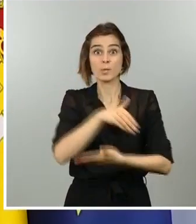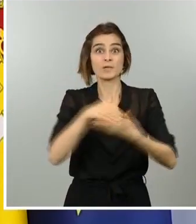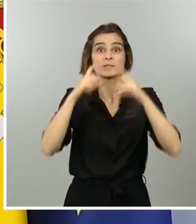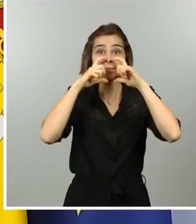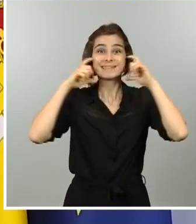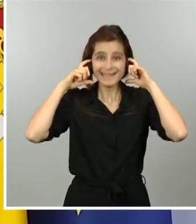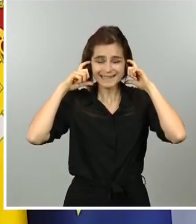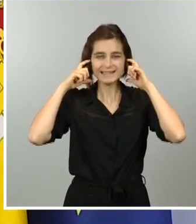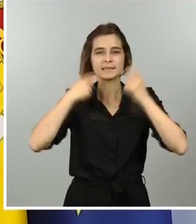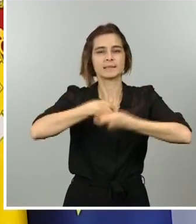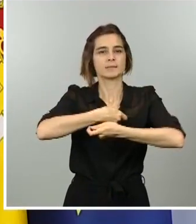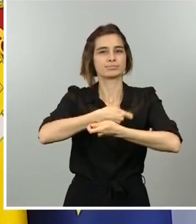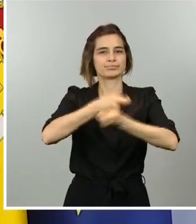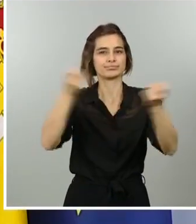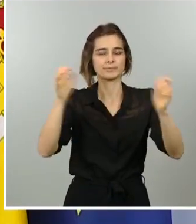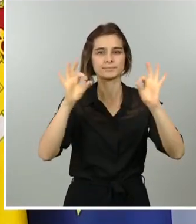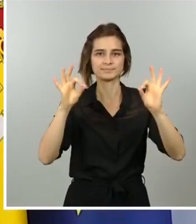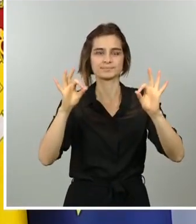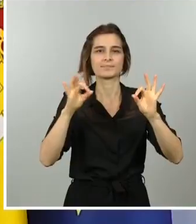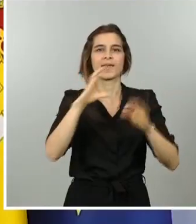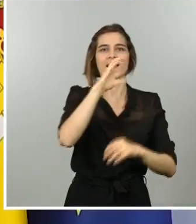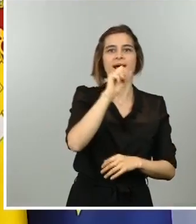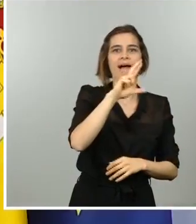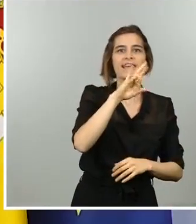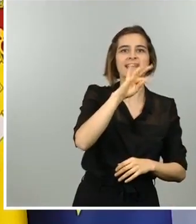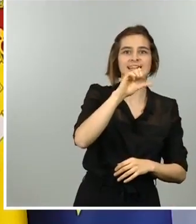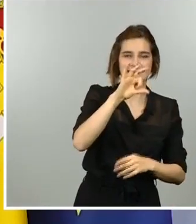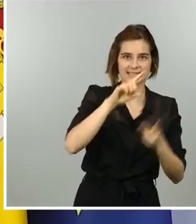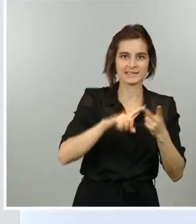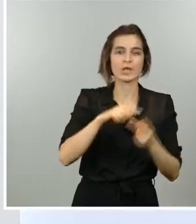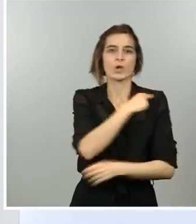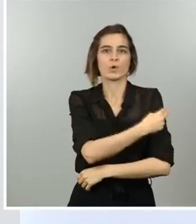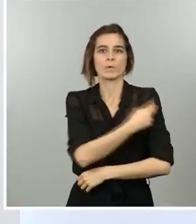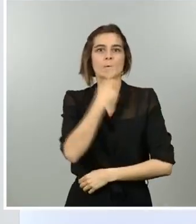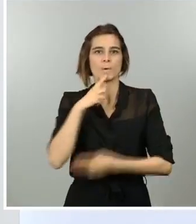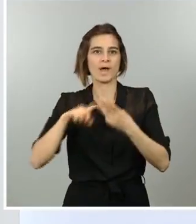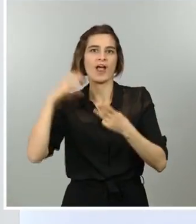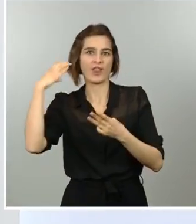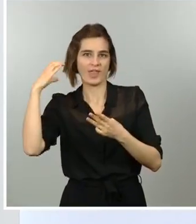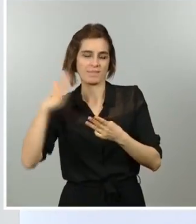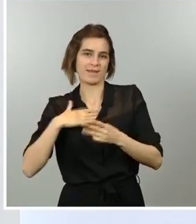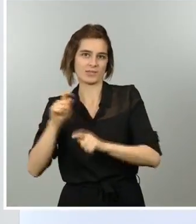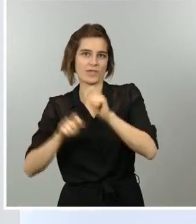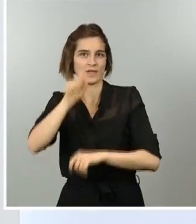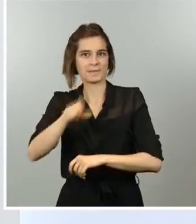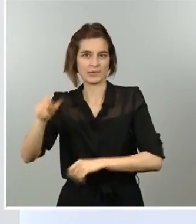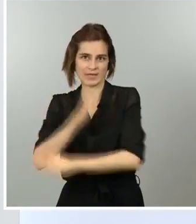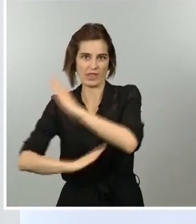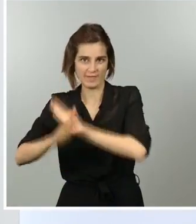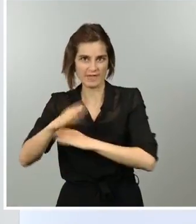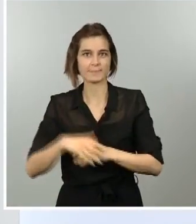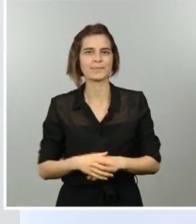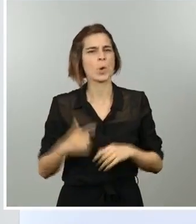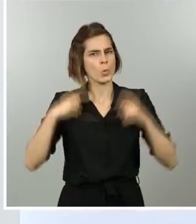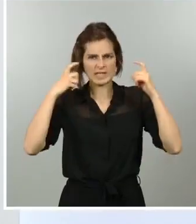sido distribuidas a Cáritas, Cruz Roja y el CERMI, la Asociación de Personas con Discapacidad. Un esfuerzo, por tanto, aunque ya hay, como ustedes